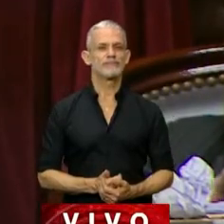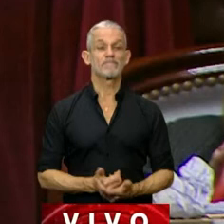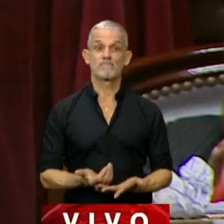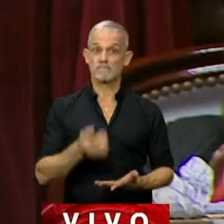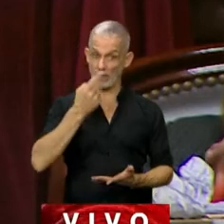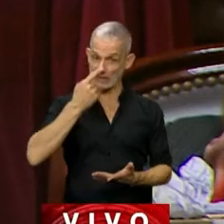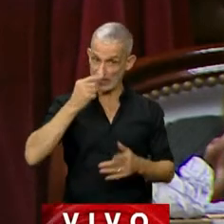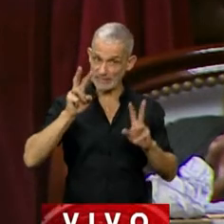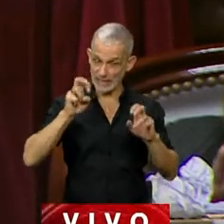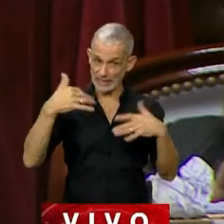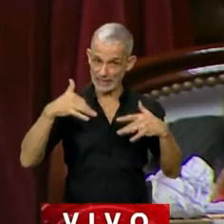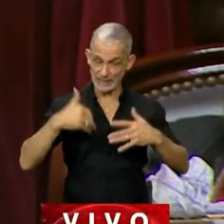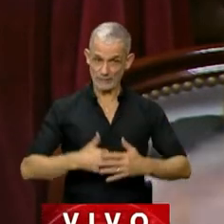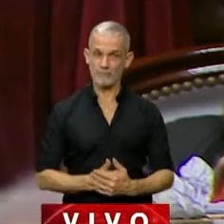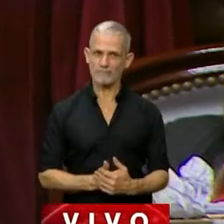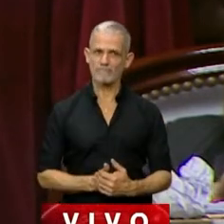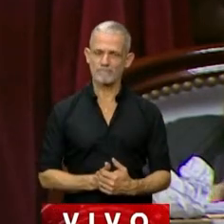qué interesante tema.